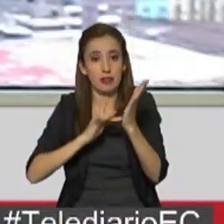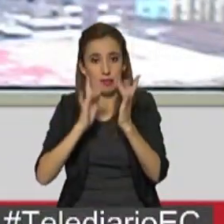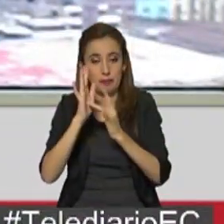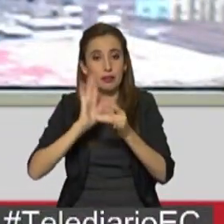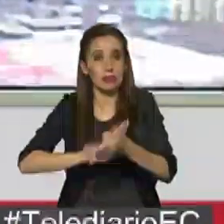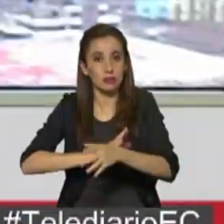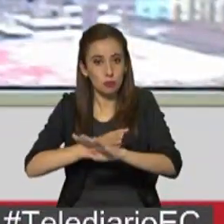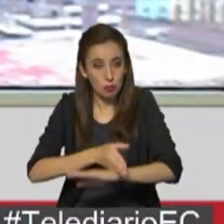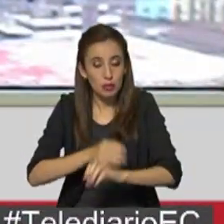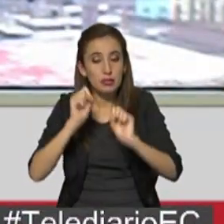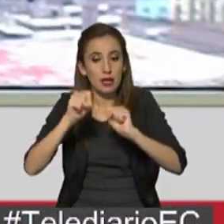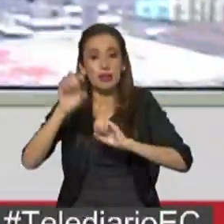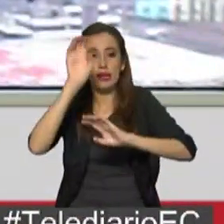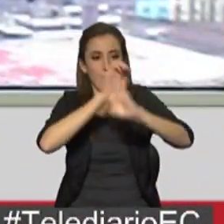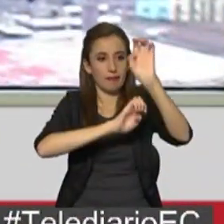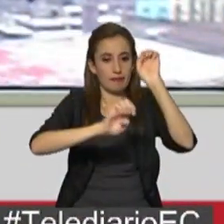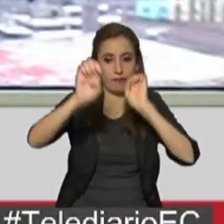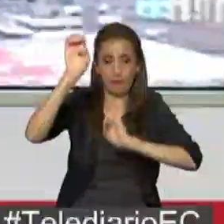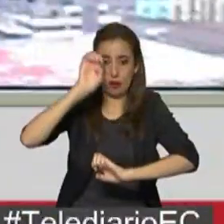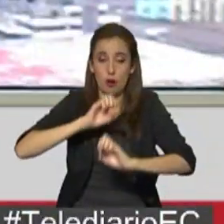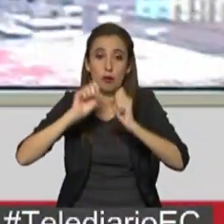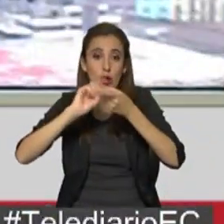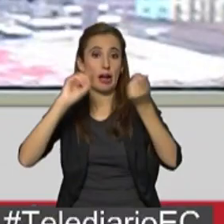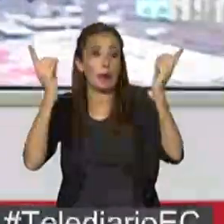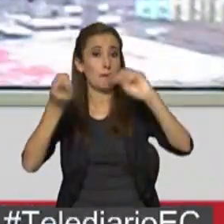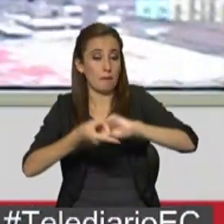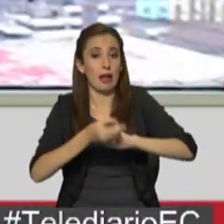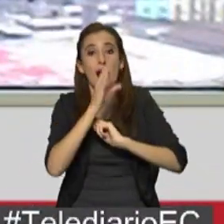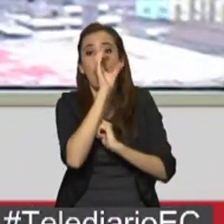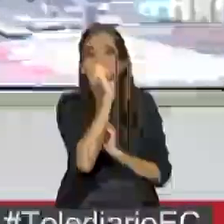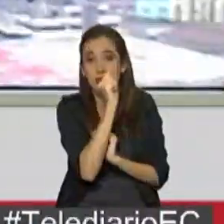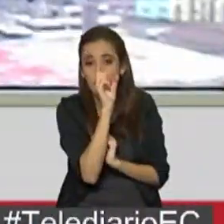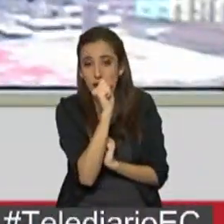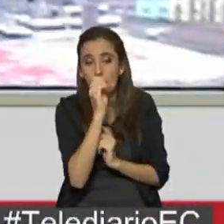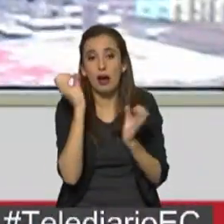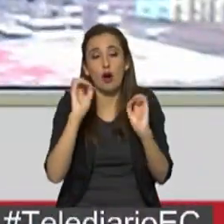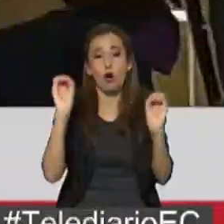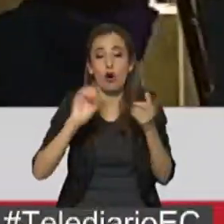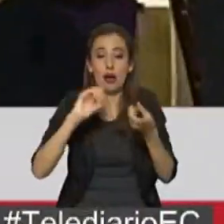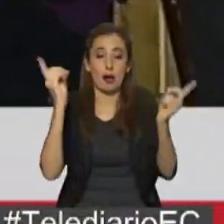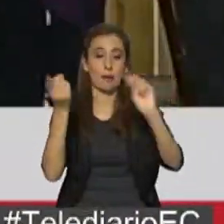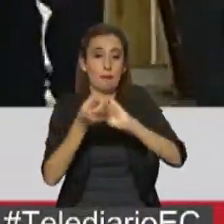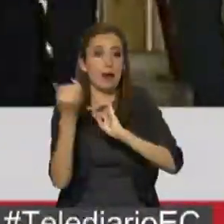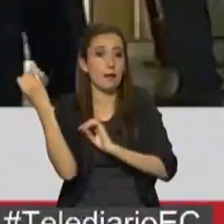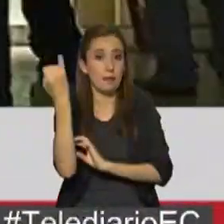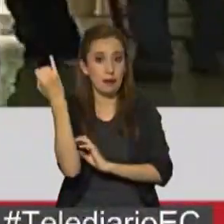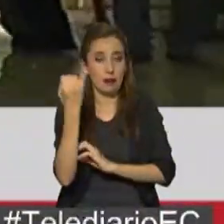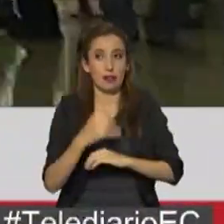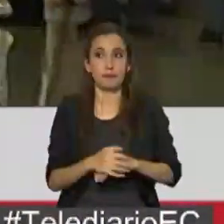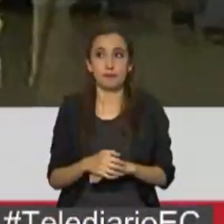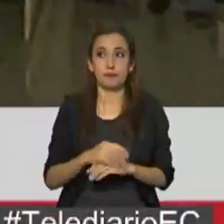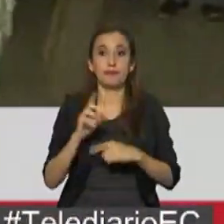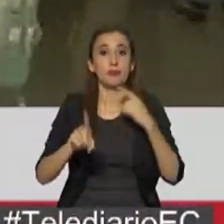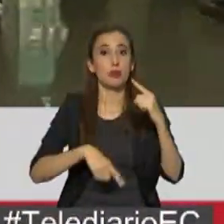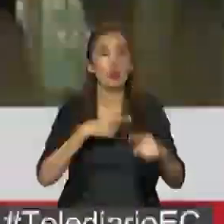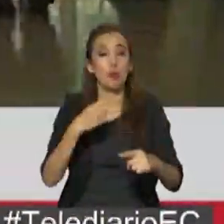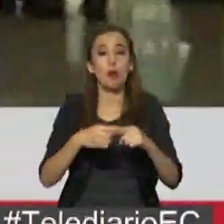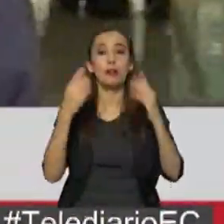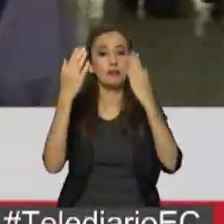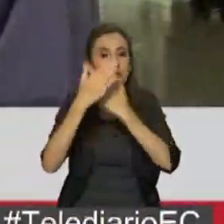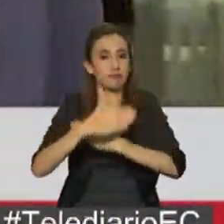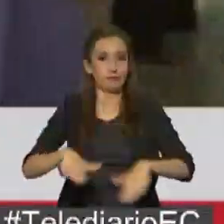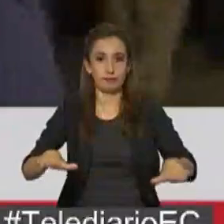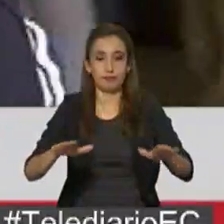implicaciones cuando una zona pueda pasar a naranja si es que así sucede para la semana si ya al finalizar este periodo las